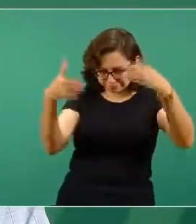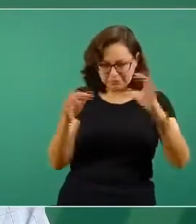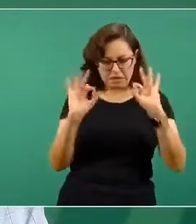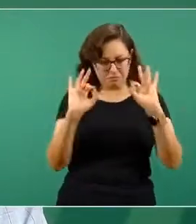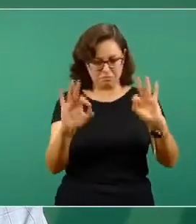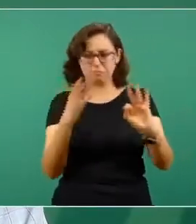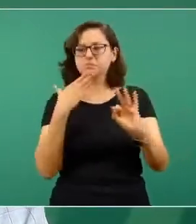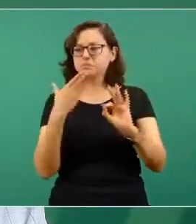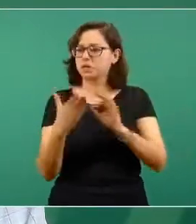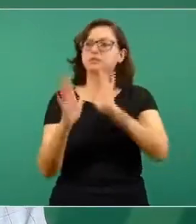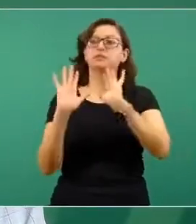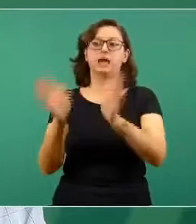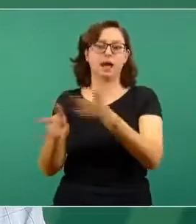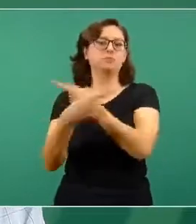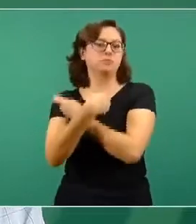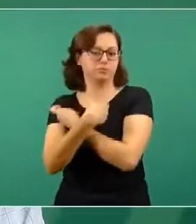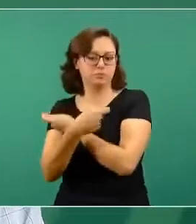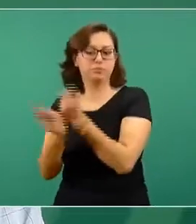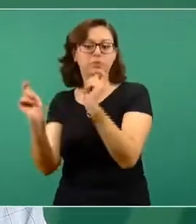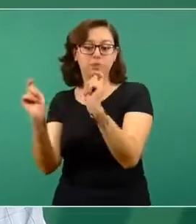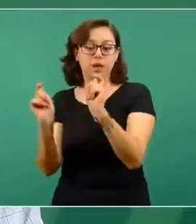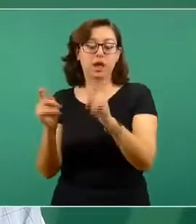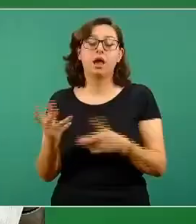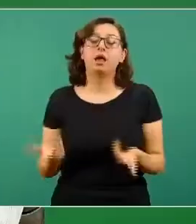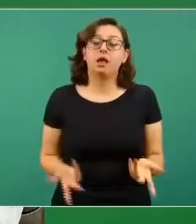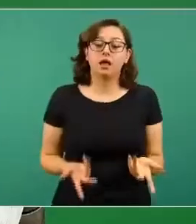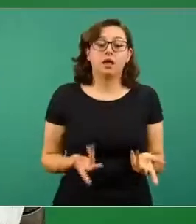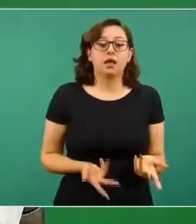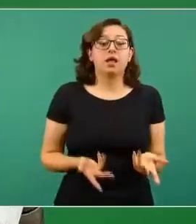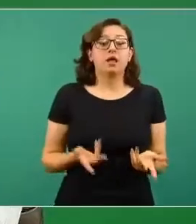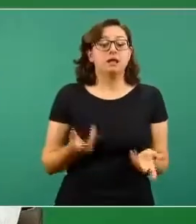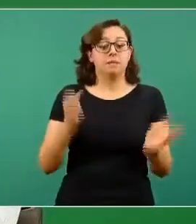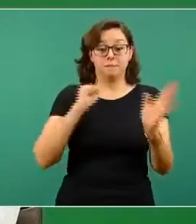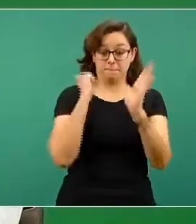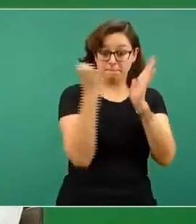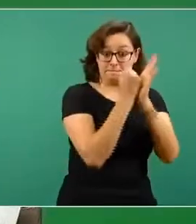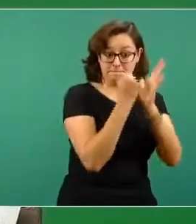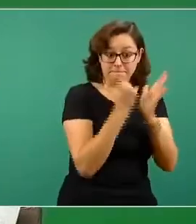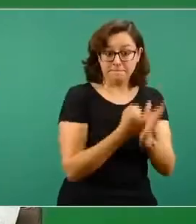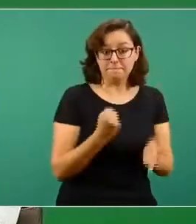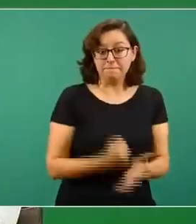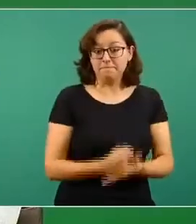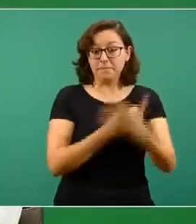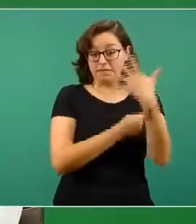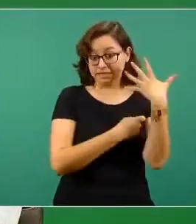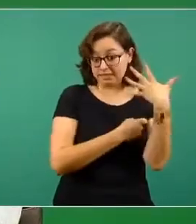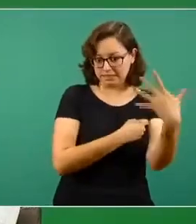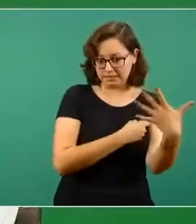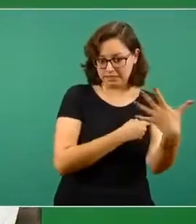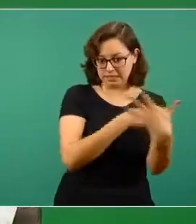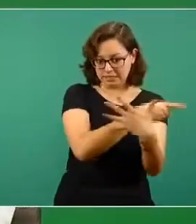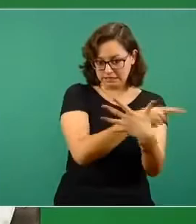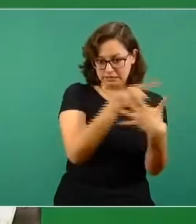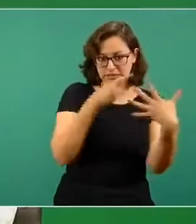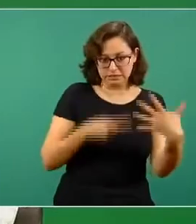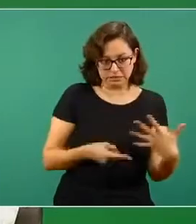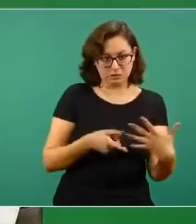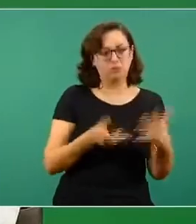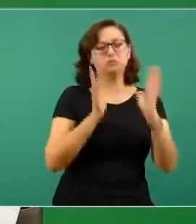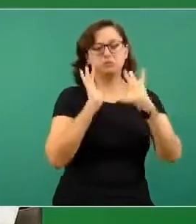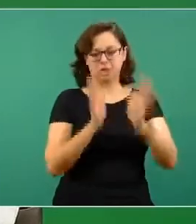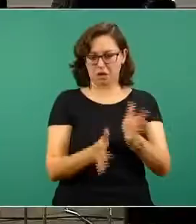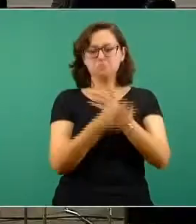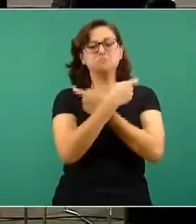ejemplo, presentamos ya a partir de ayer, 5, antes eran todavía 4, son precisamente las que han pasado estos